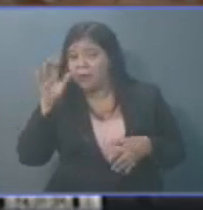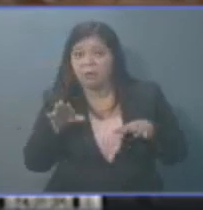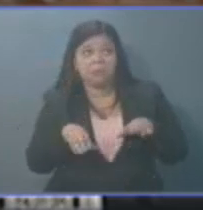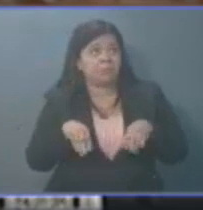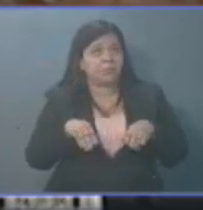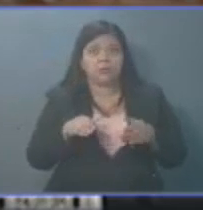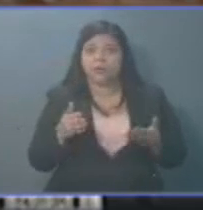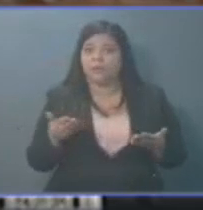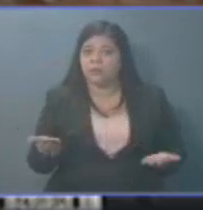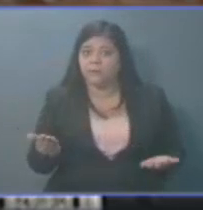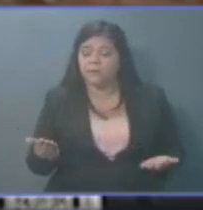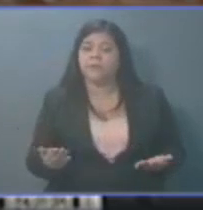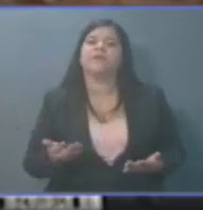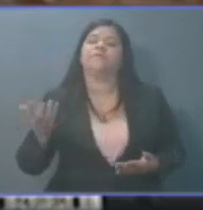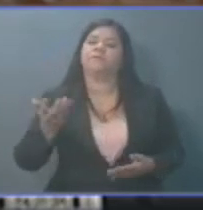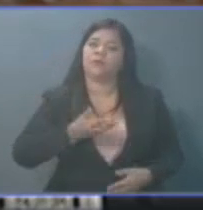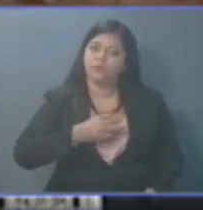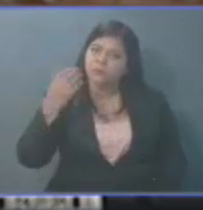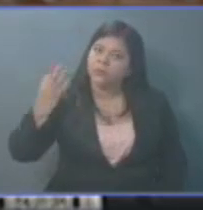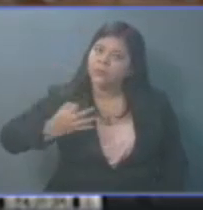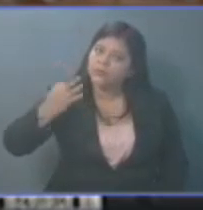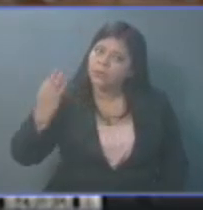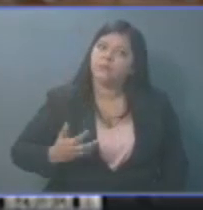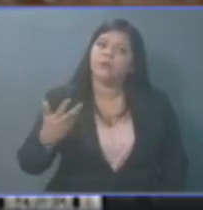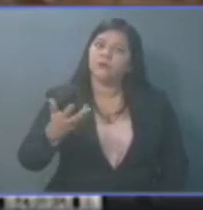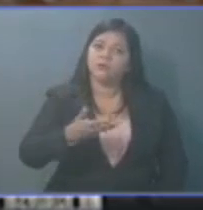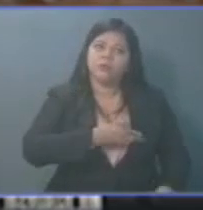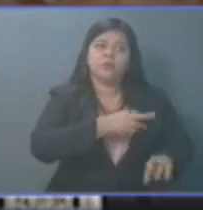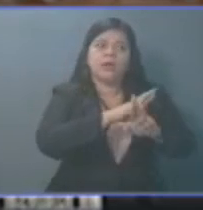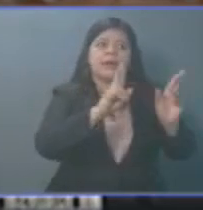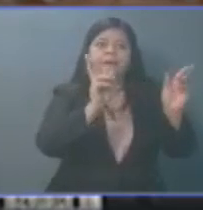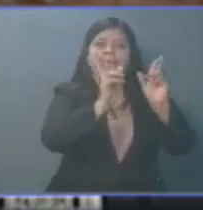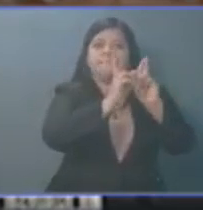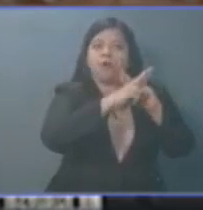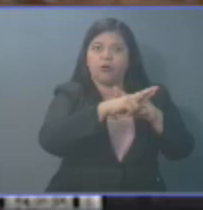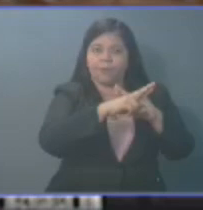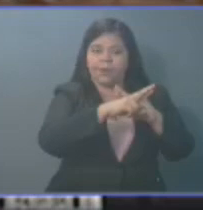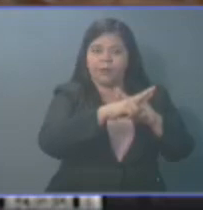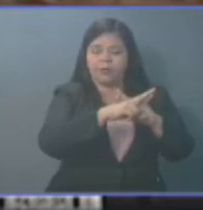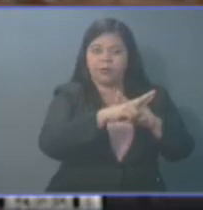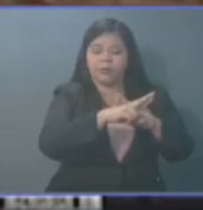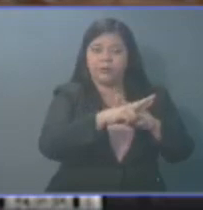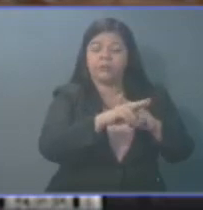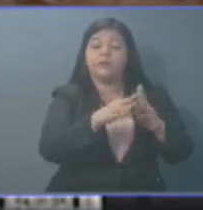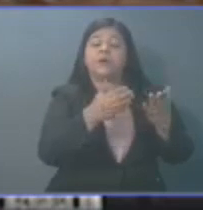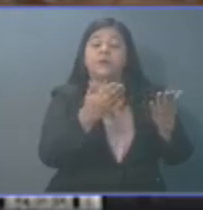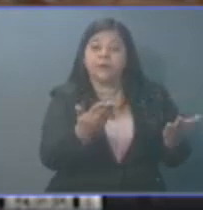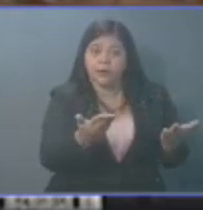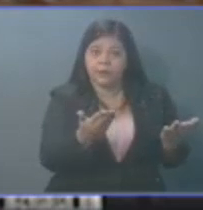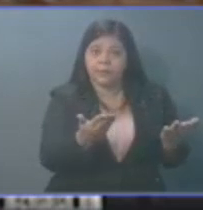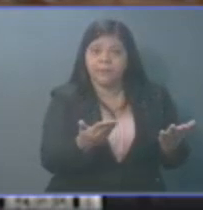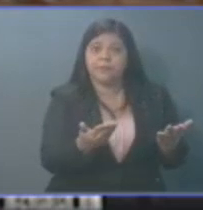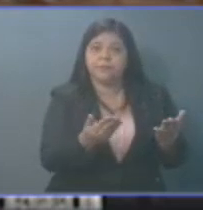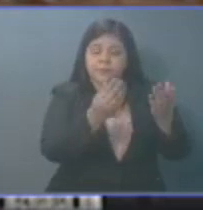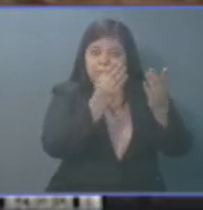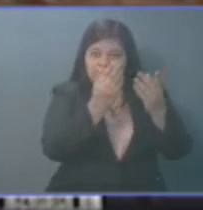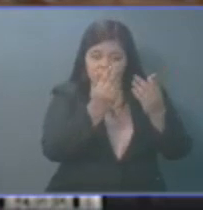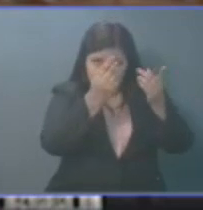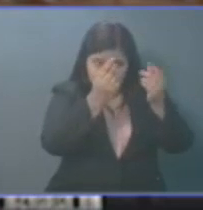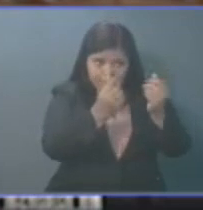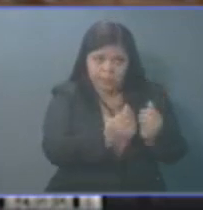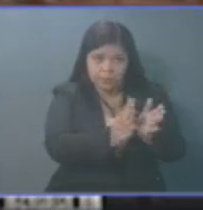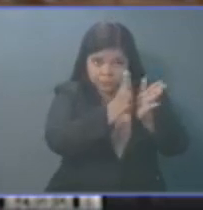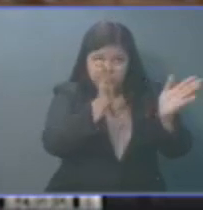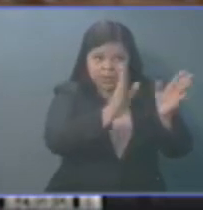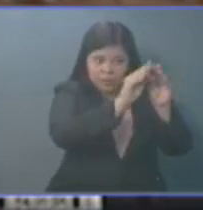operaciones, se hace necesario efectuar las reformas pertinentes con el propósito de poder cumplir con